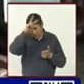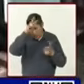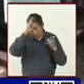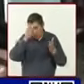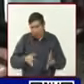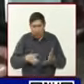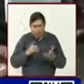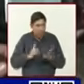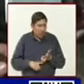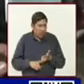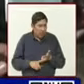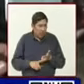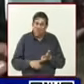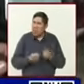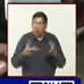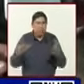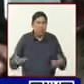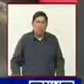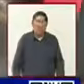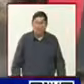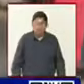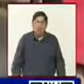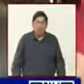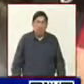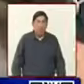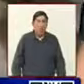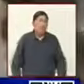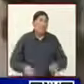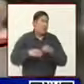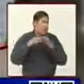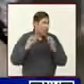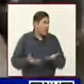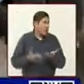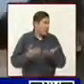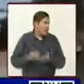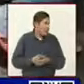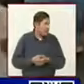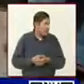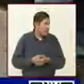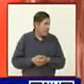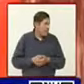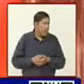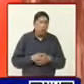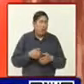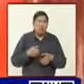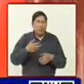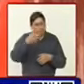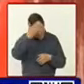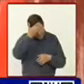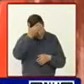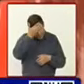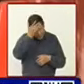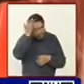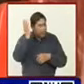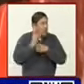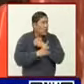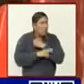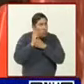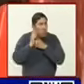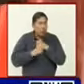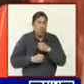peruanos, hay de varias nacionalidades, ¿no? Generalmente son pues delitos de bagatela, en algunos casos de